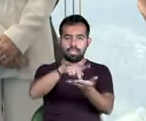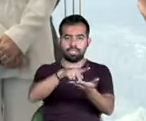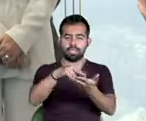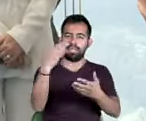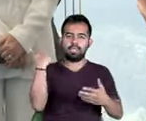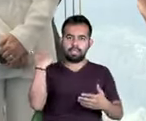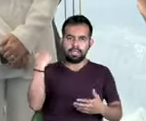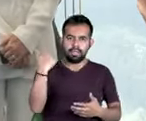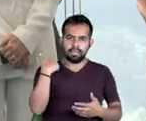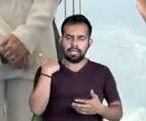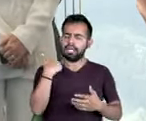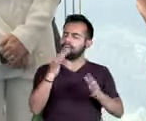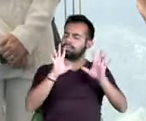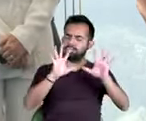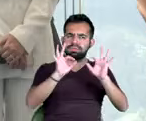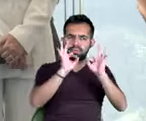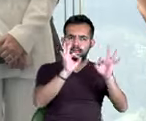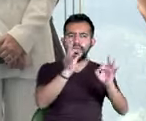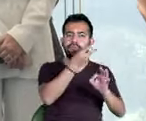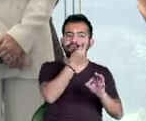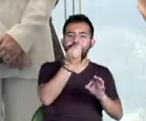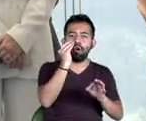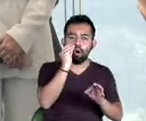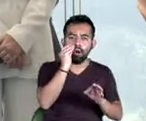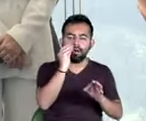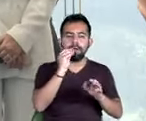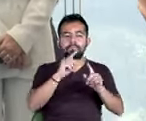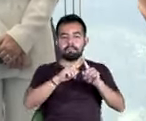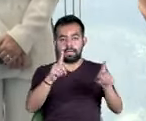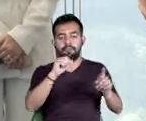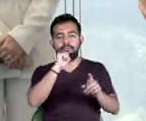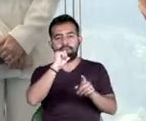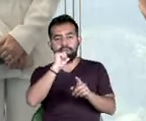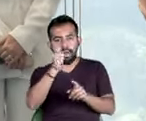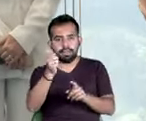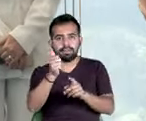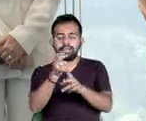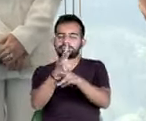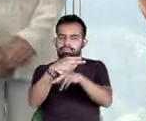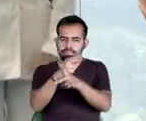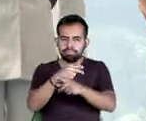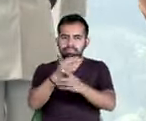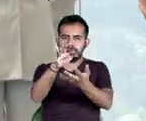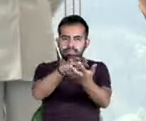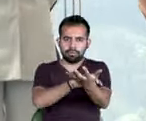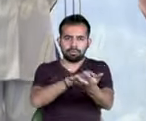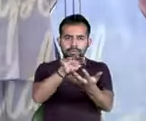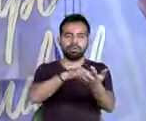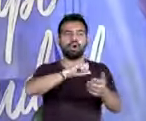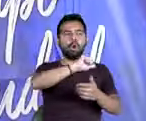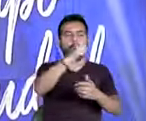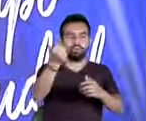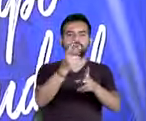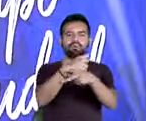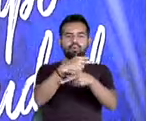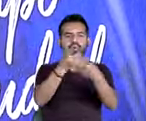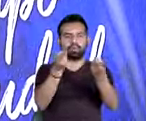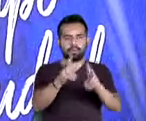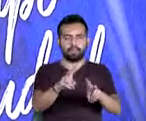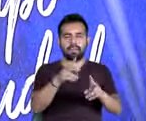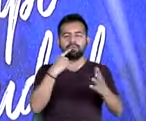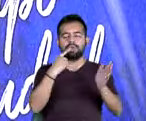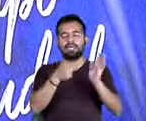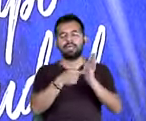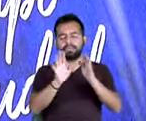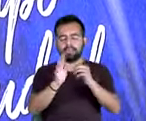un gran exportador de flores, pero necesitamos producir para nuestra propia seguridad alimentaria y para otros productos no tradicionales. El caso